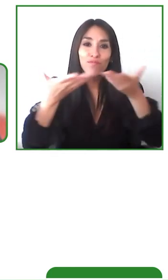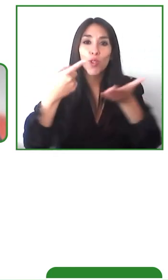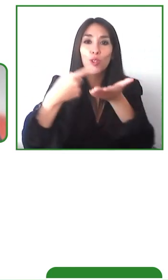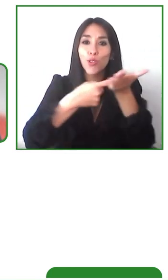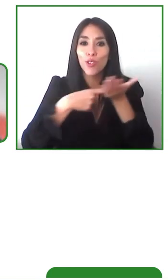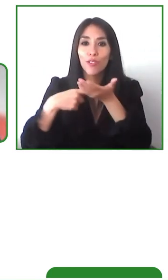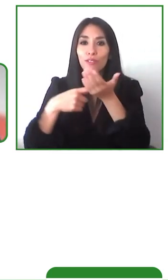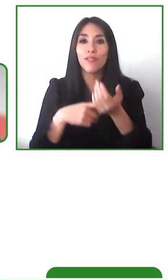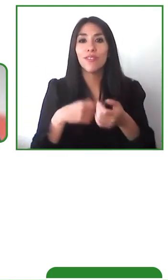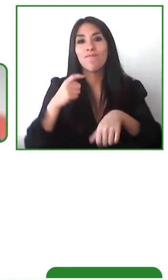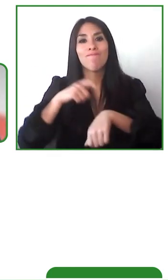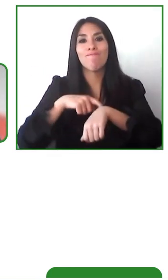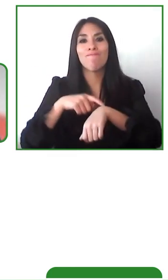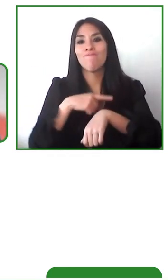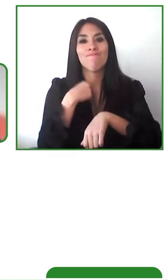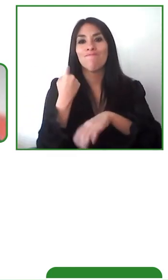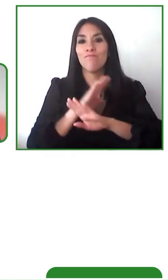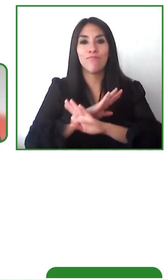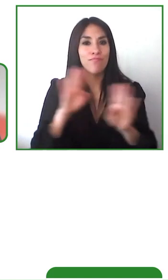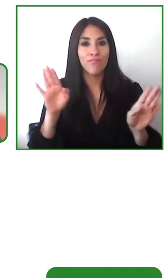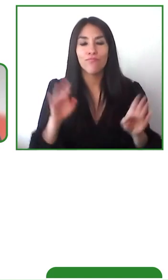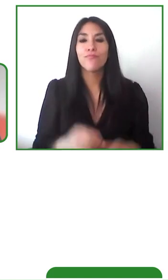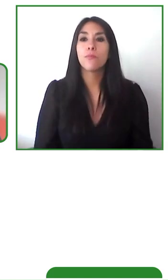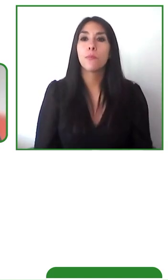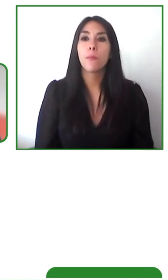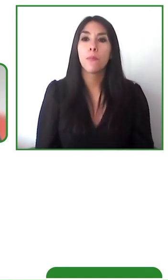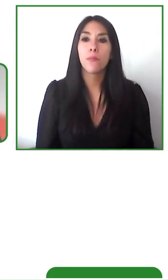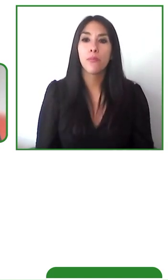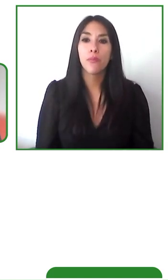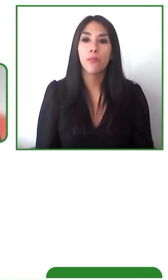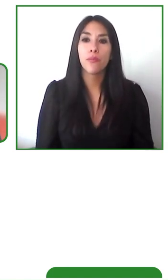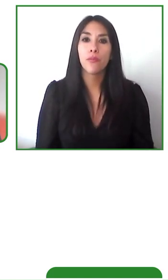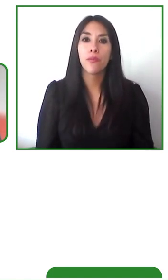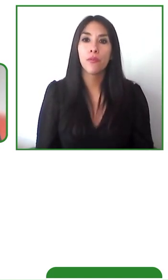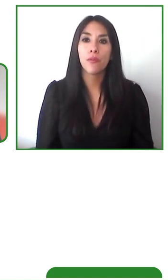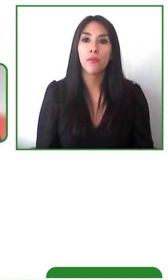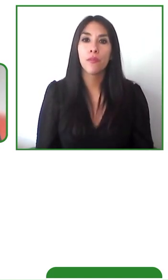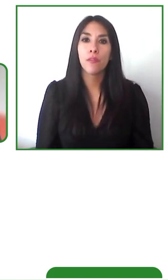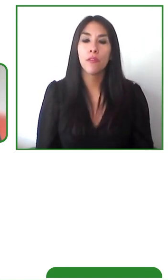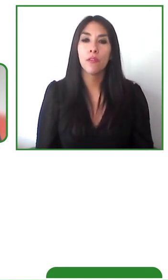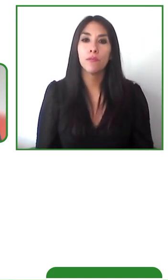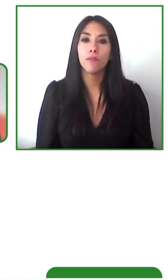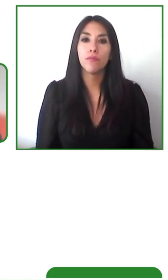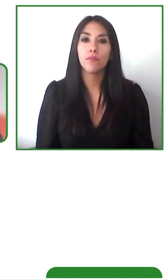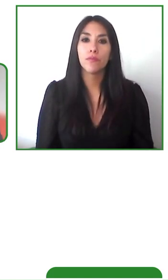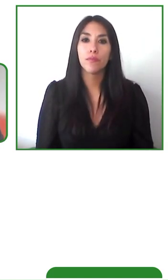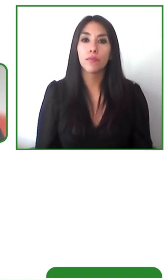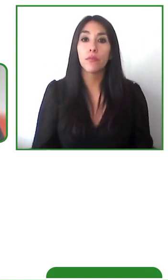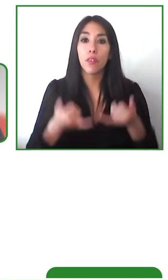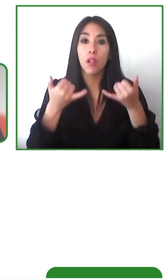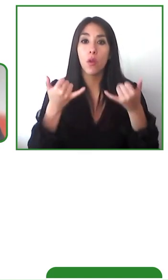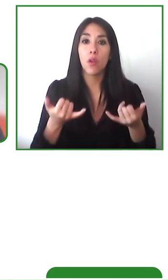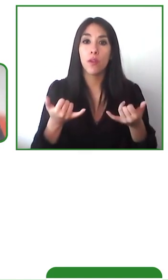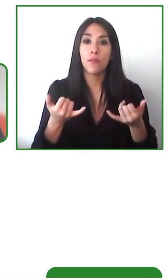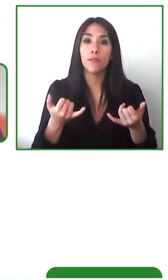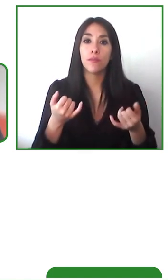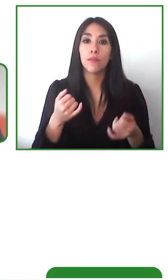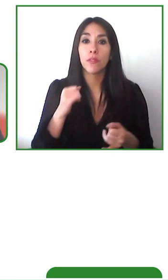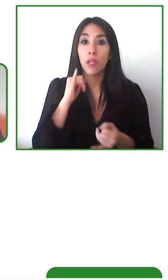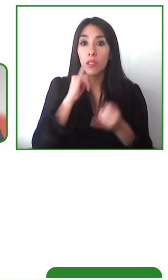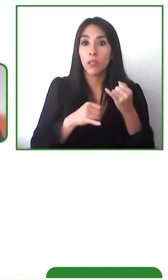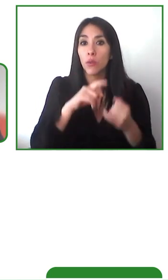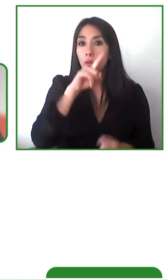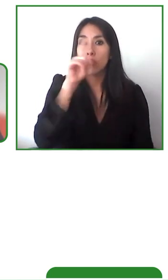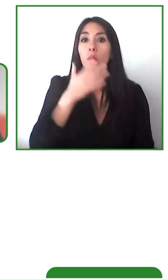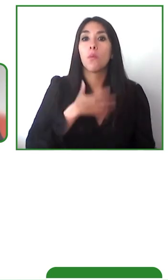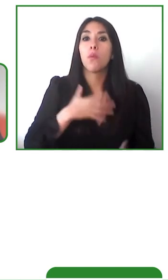Entonces vamos a ir para el mensaje final, que les invito a que lo co-creamos